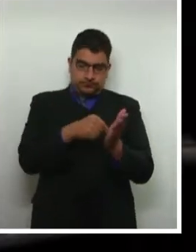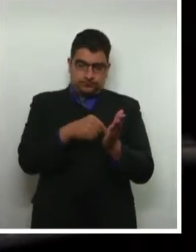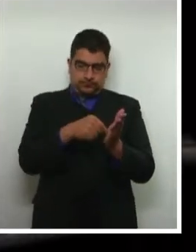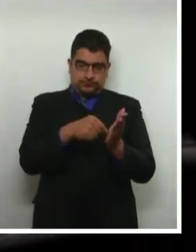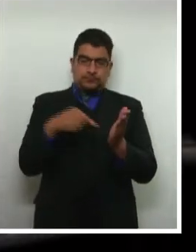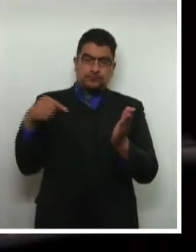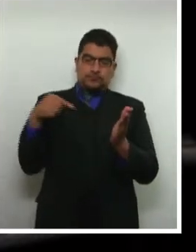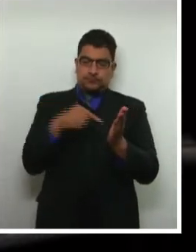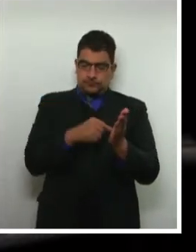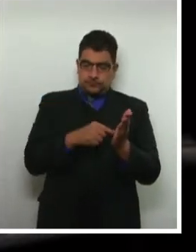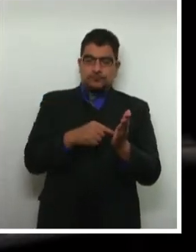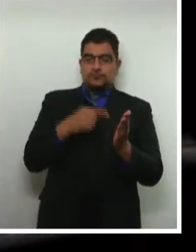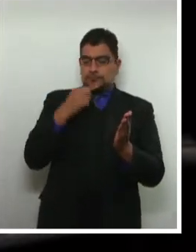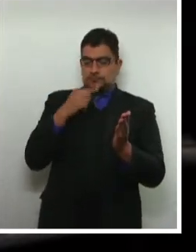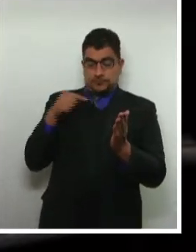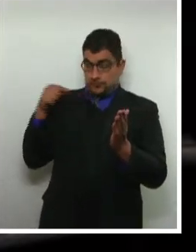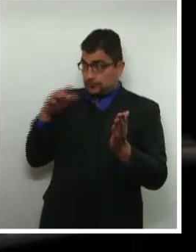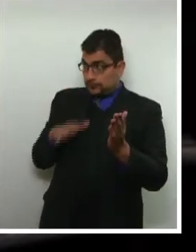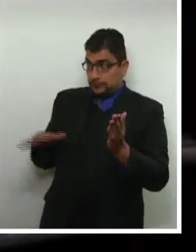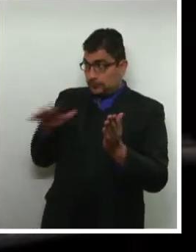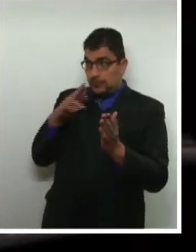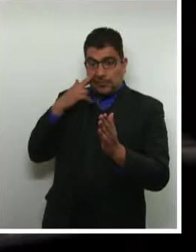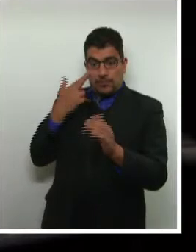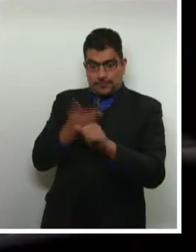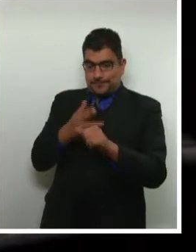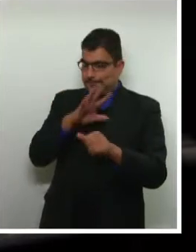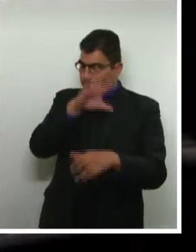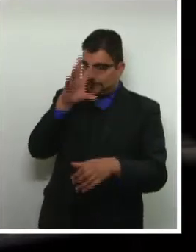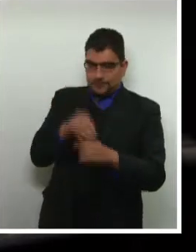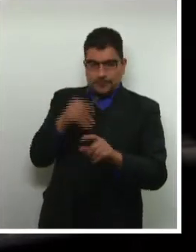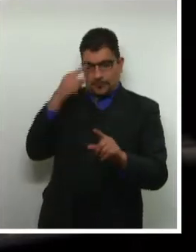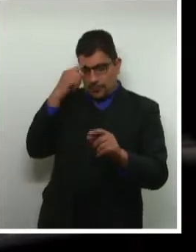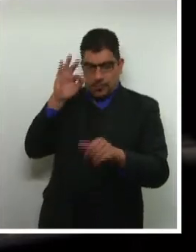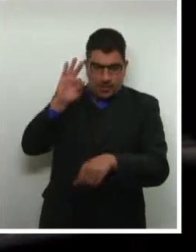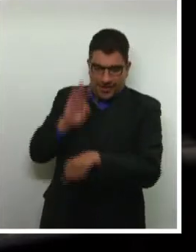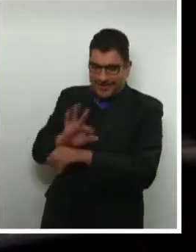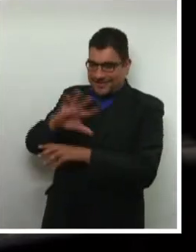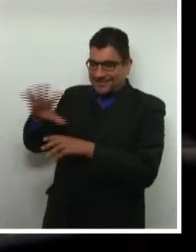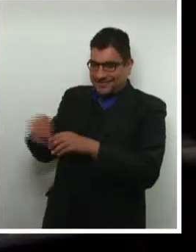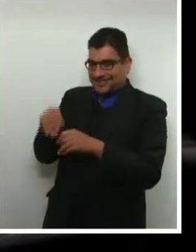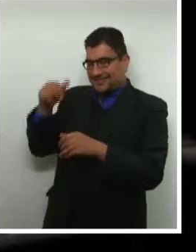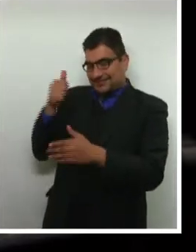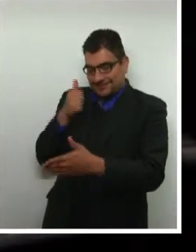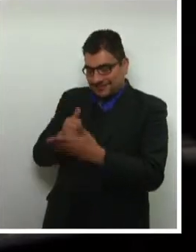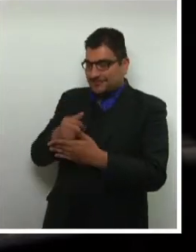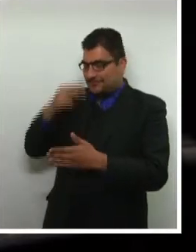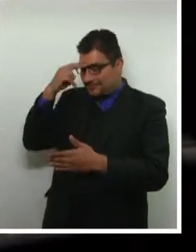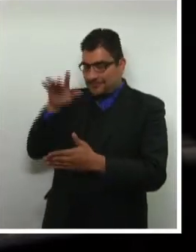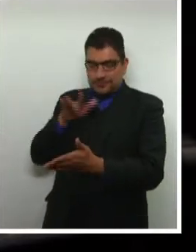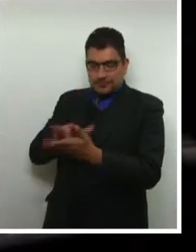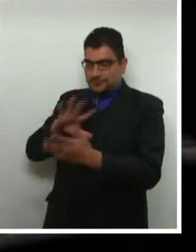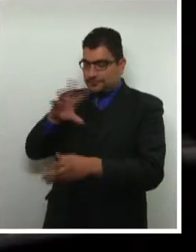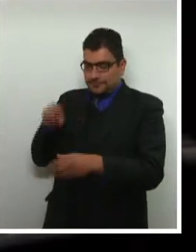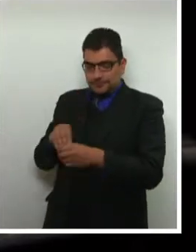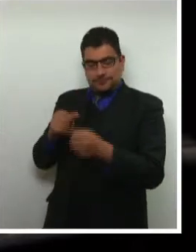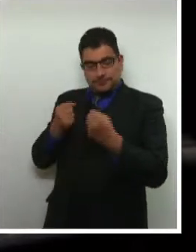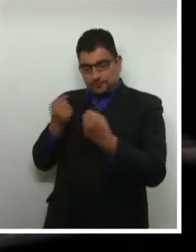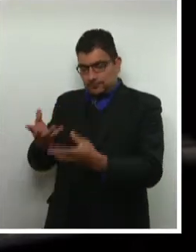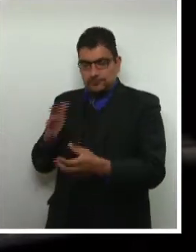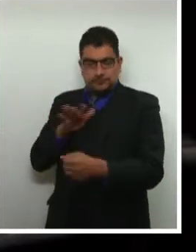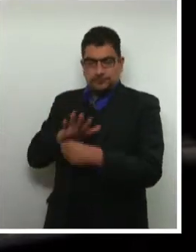reflejada la responsabilidad absoluta de cuidar, preservar,